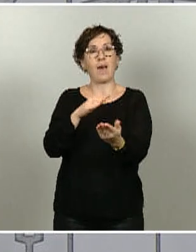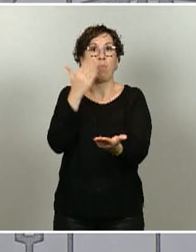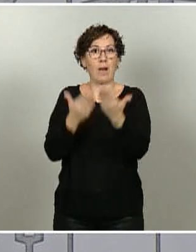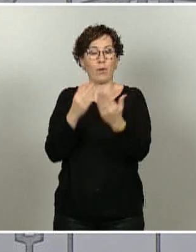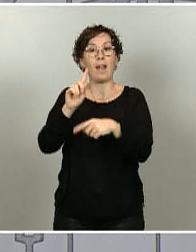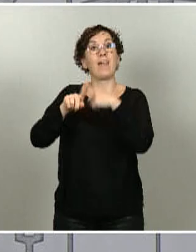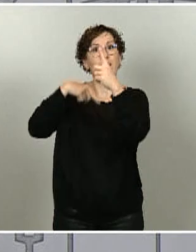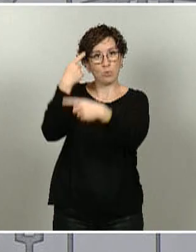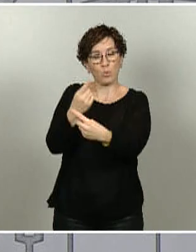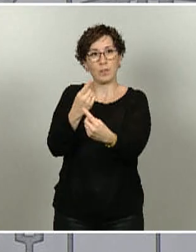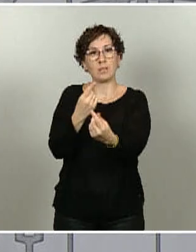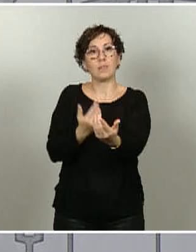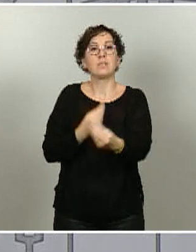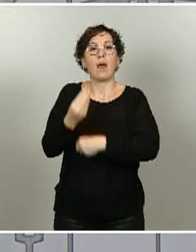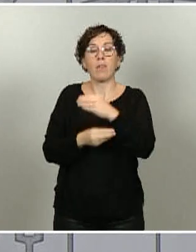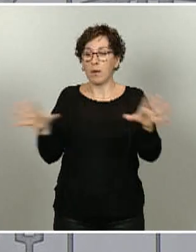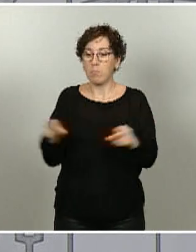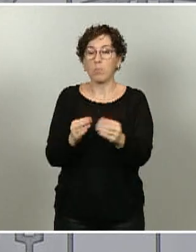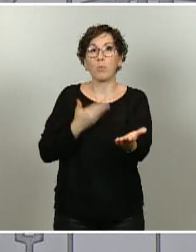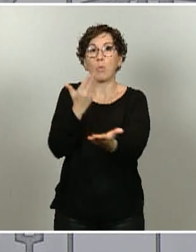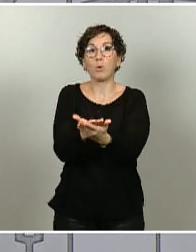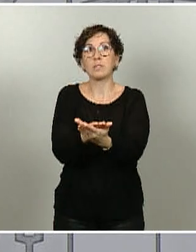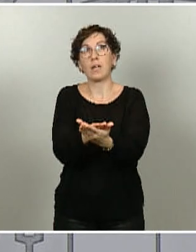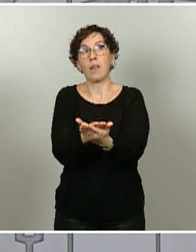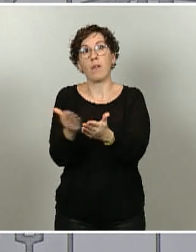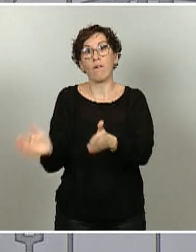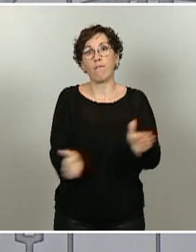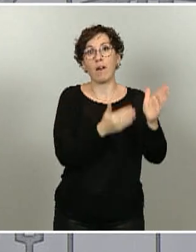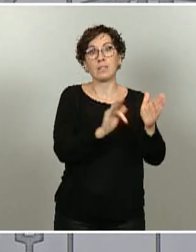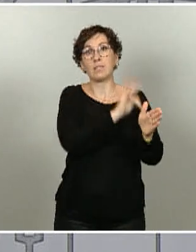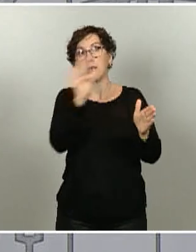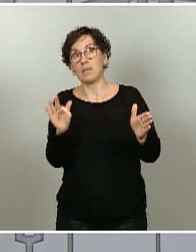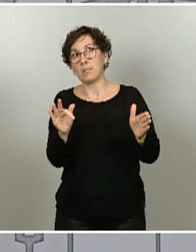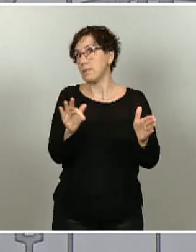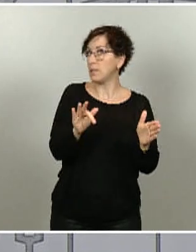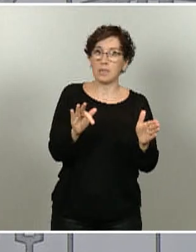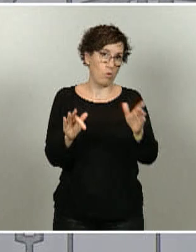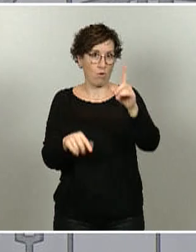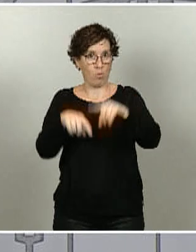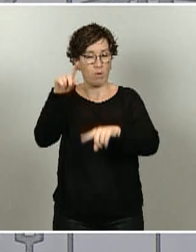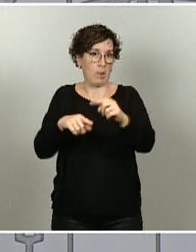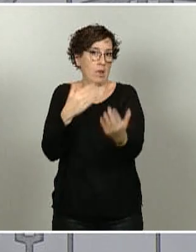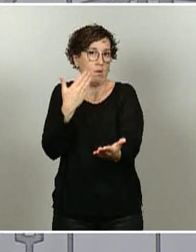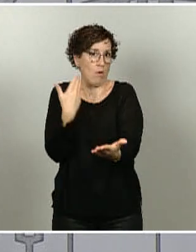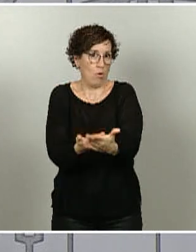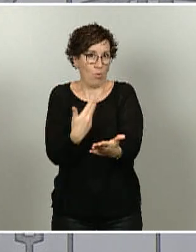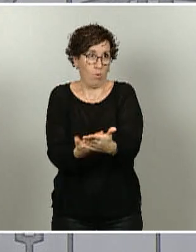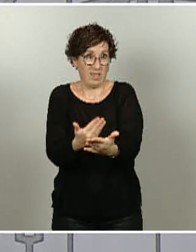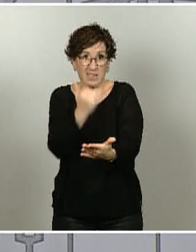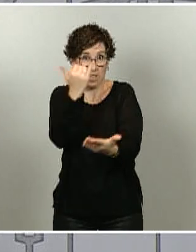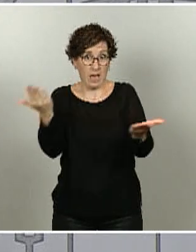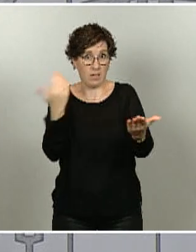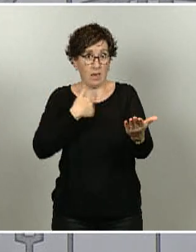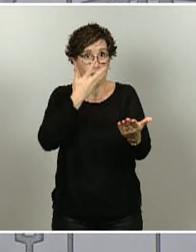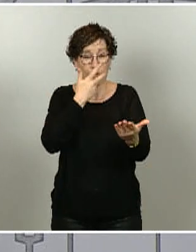fase o no, de acuerdo a las condiciones que se establecen en los documentos ya existentes que se conocen, los cambios, los